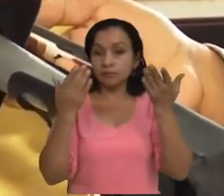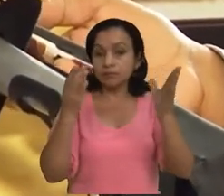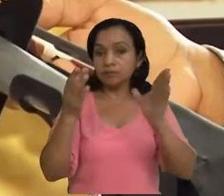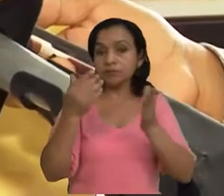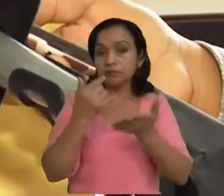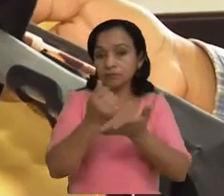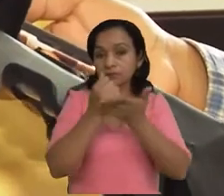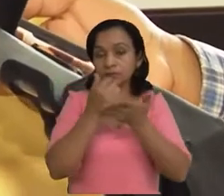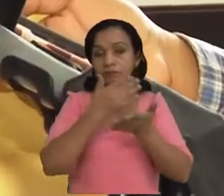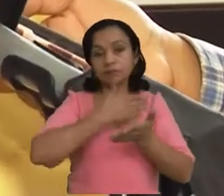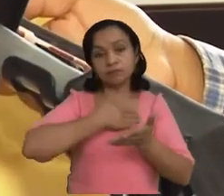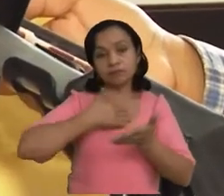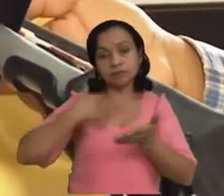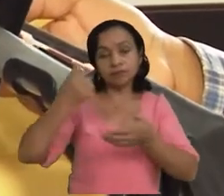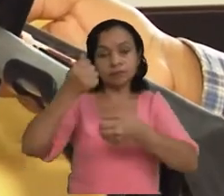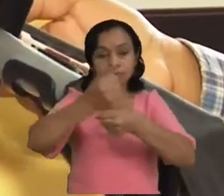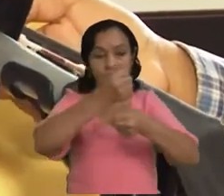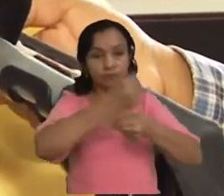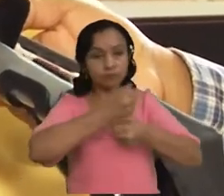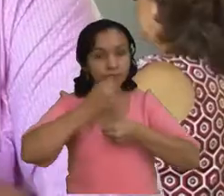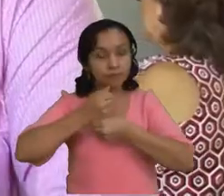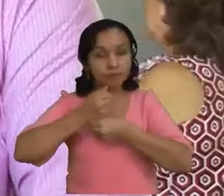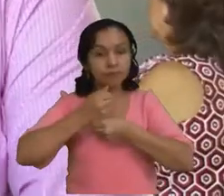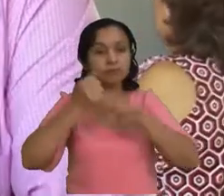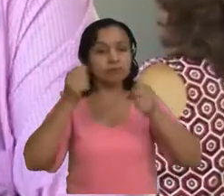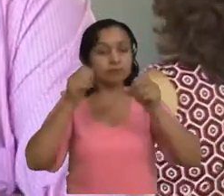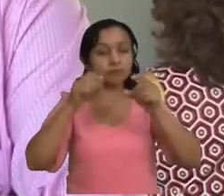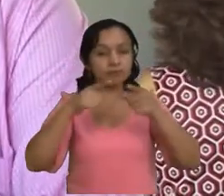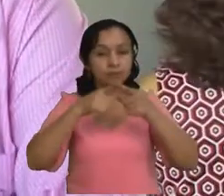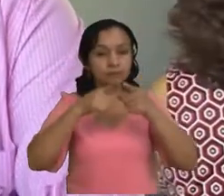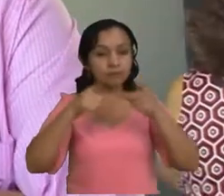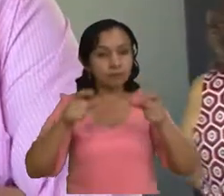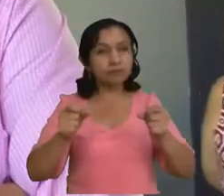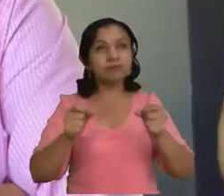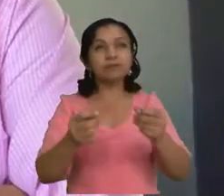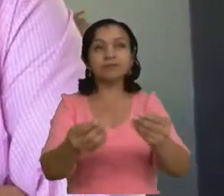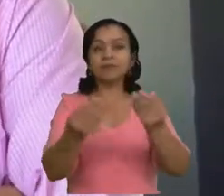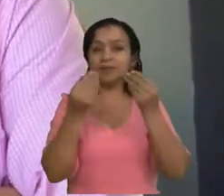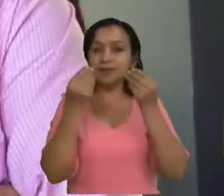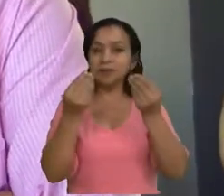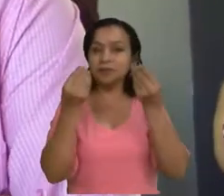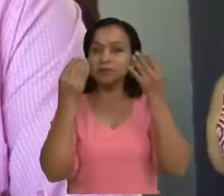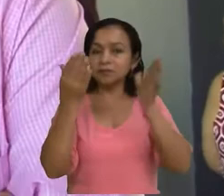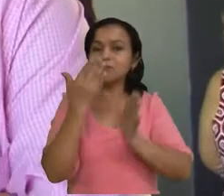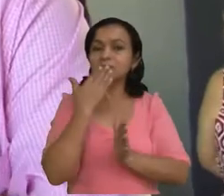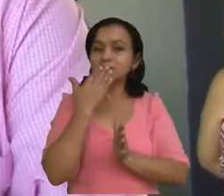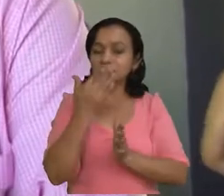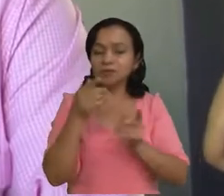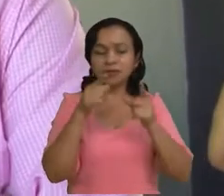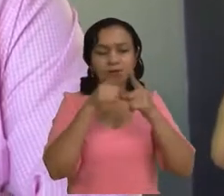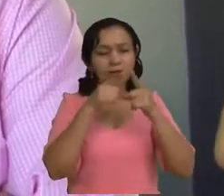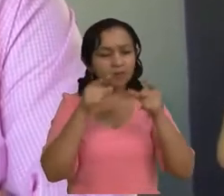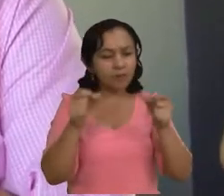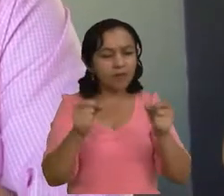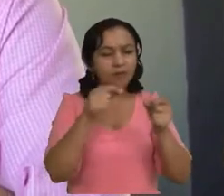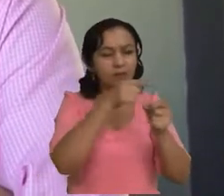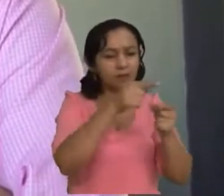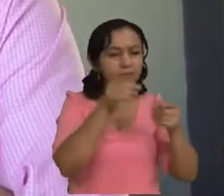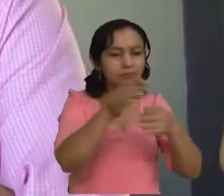para que mejoremos el trabajo que venimos haciendo por la ciudad de Managua. Y Managua tiene mucho patrimonio. Esta capital es rica en patrimonio.